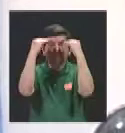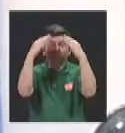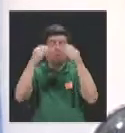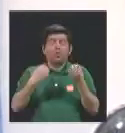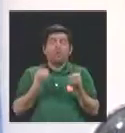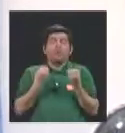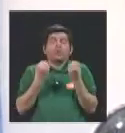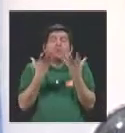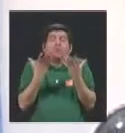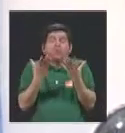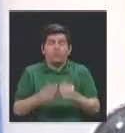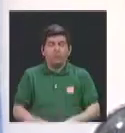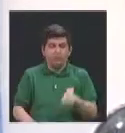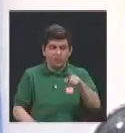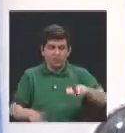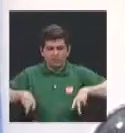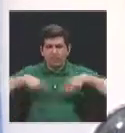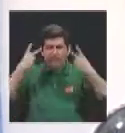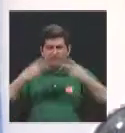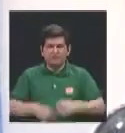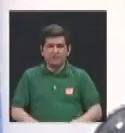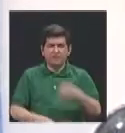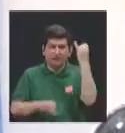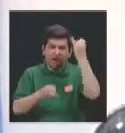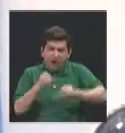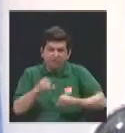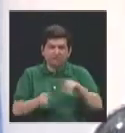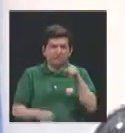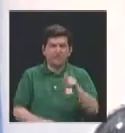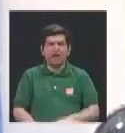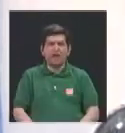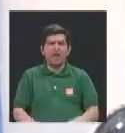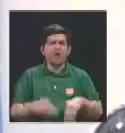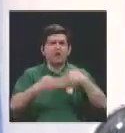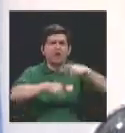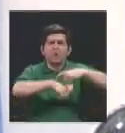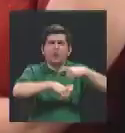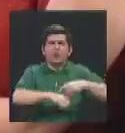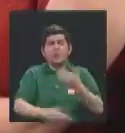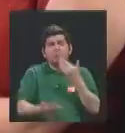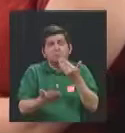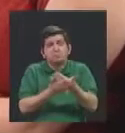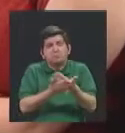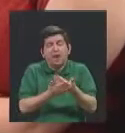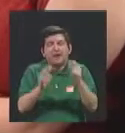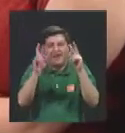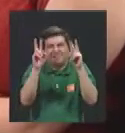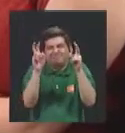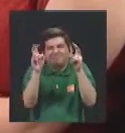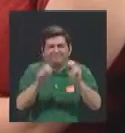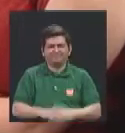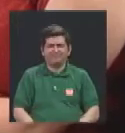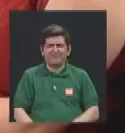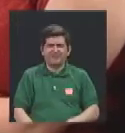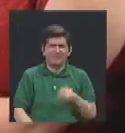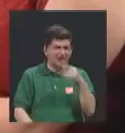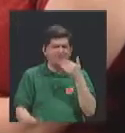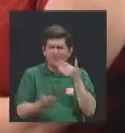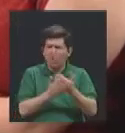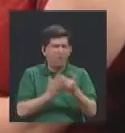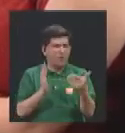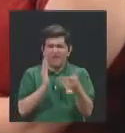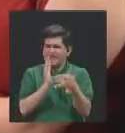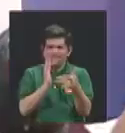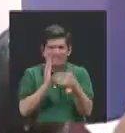malas dan una cantidad de información de lo que es la vida, que se acaban convirtiendo con el tiempo siempre en buenas